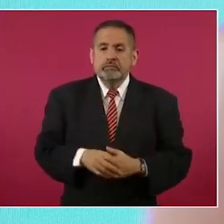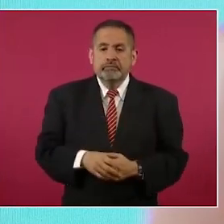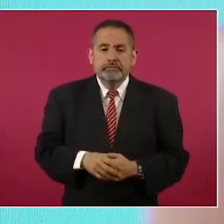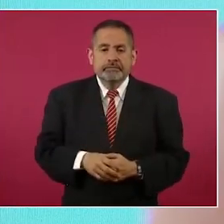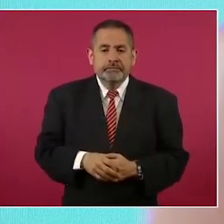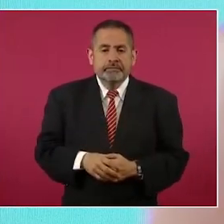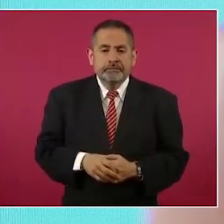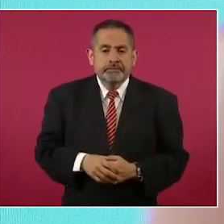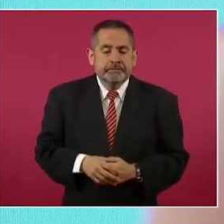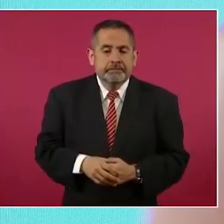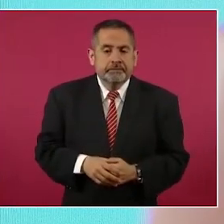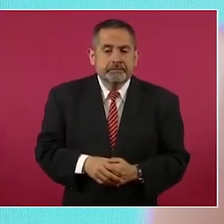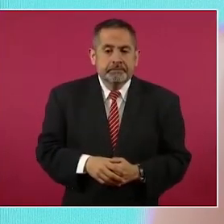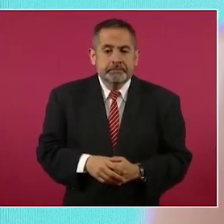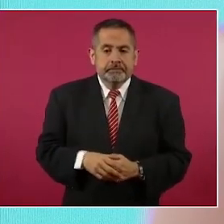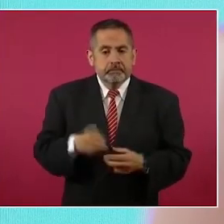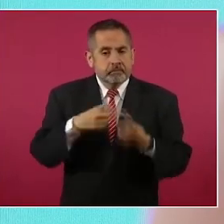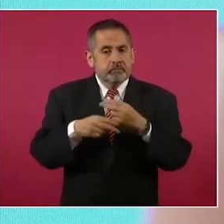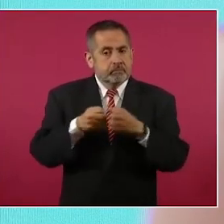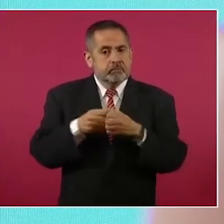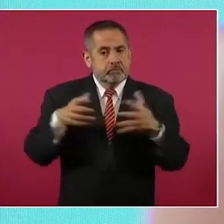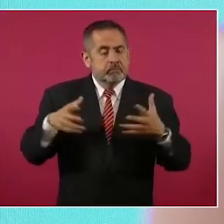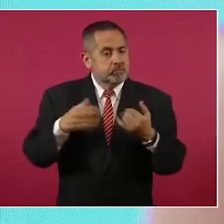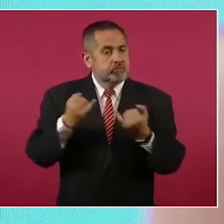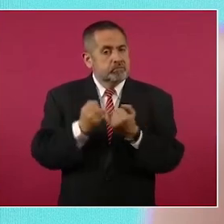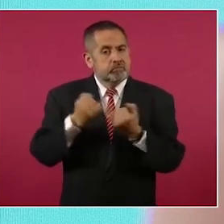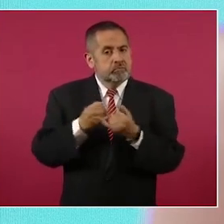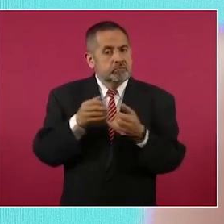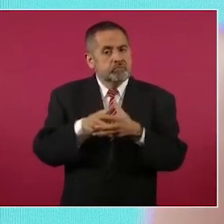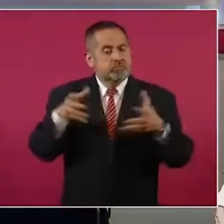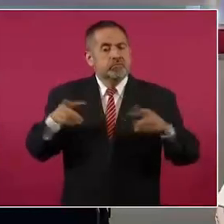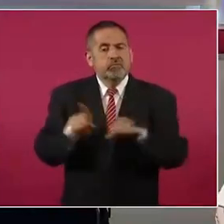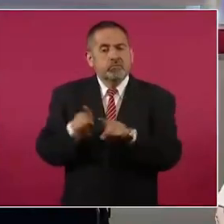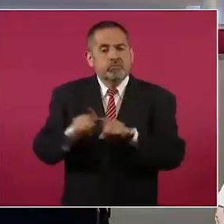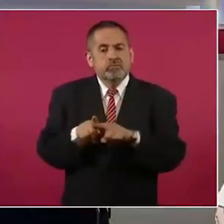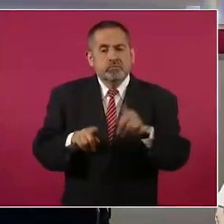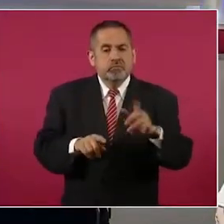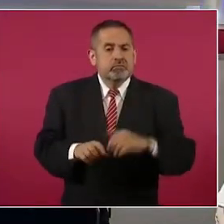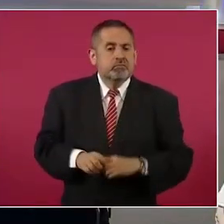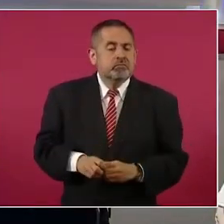Está creciendo como está creciendo